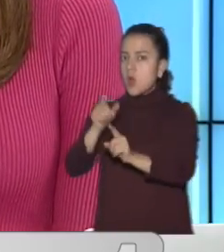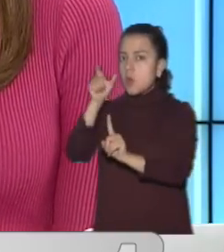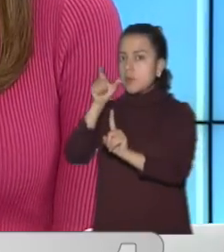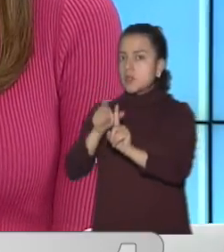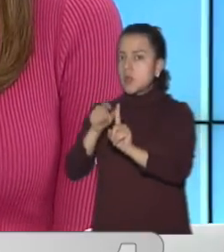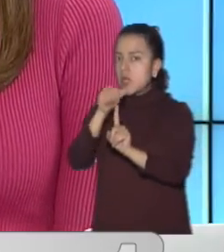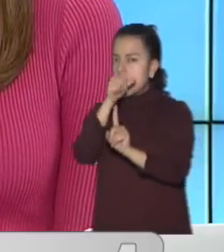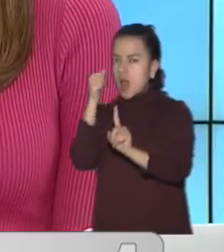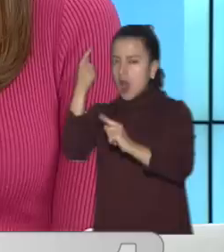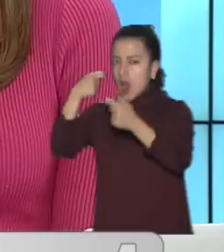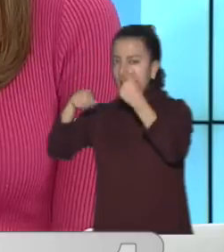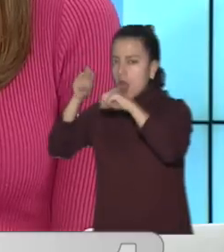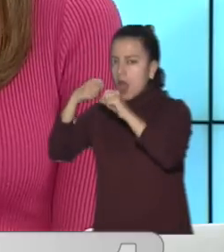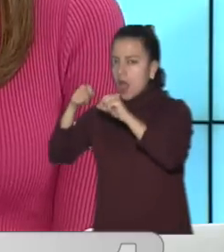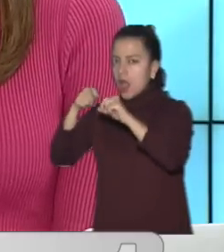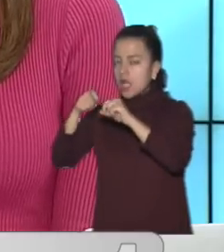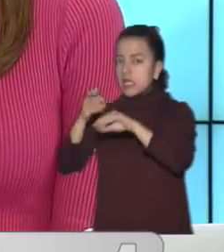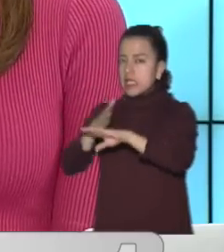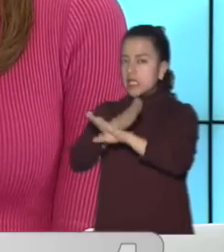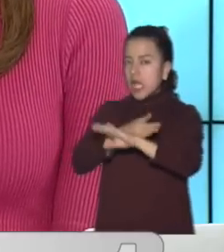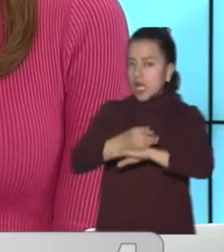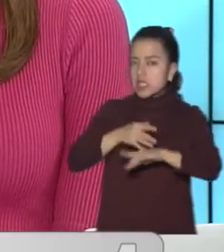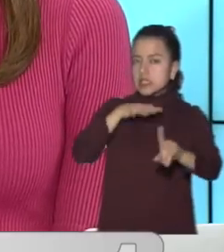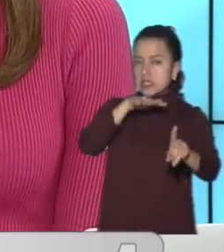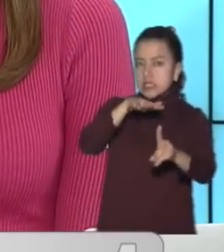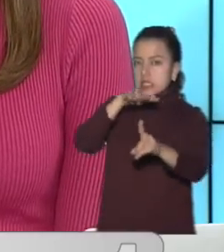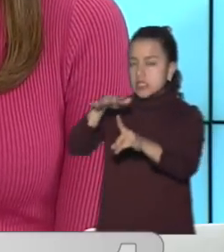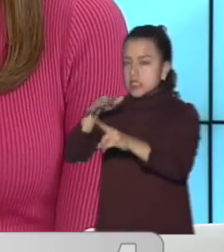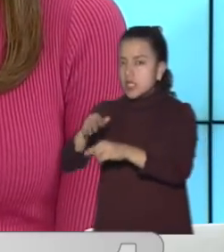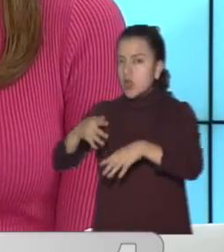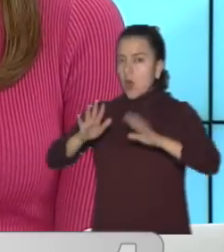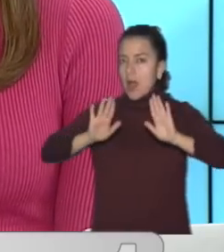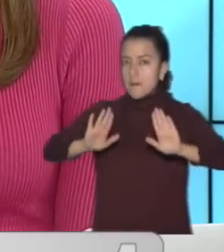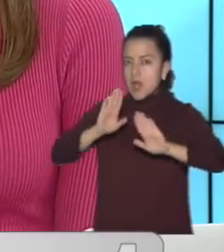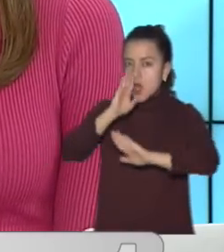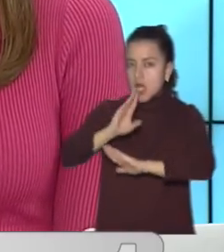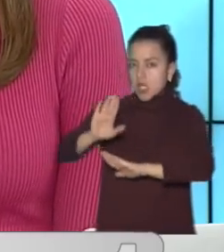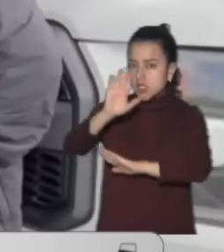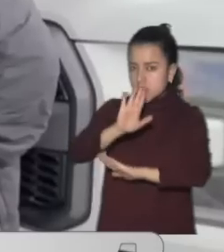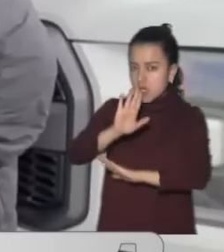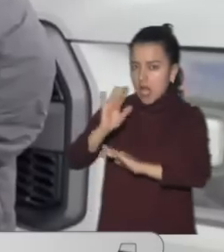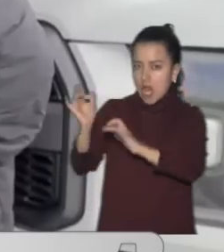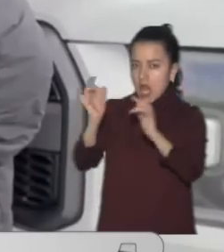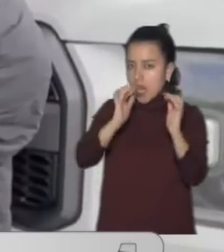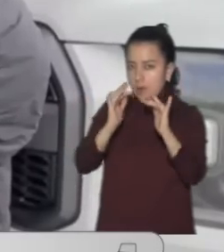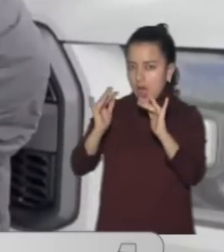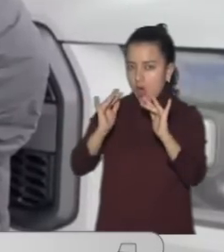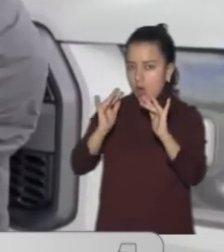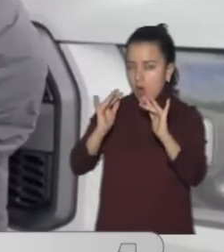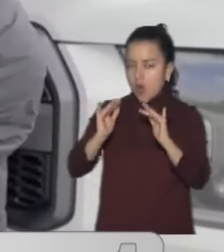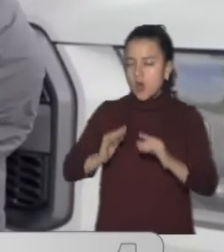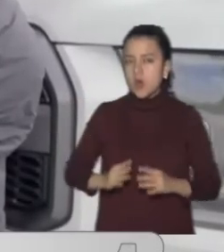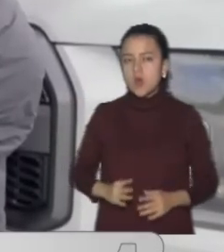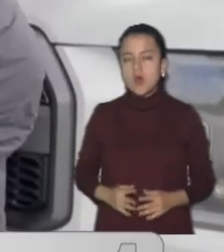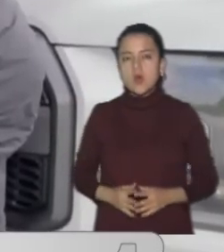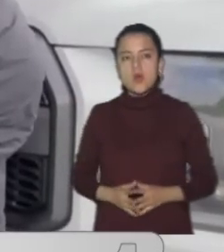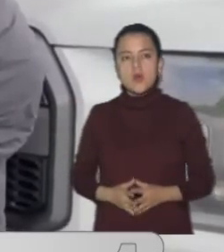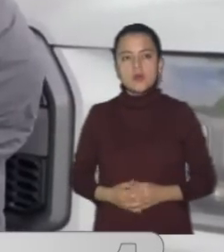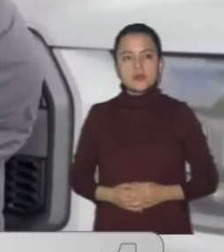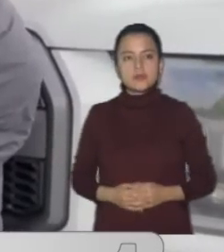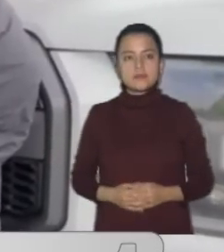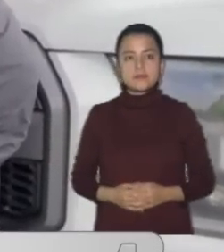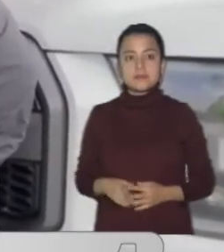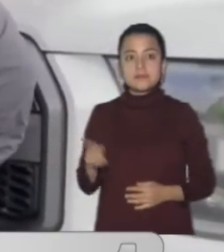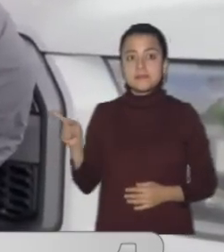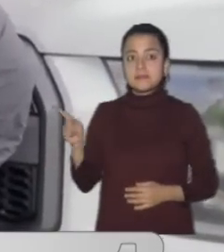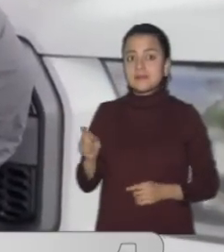los principales promotores del paro armado que afectó 10 departamentos del país. Antonio Ballesteros, alias Toño,